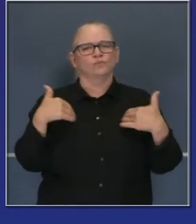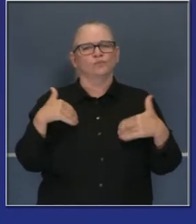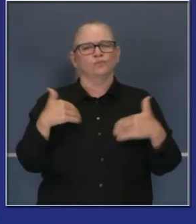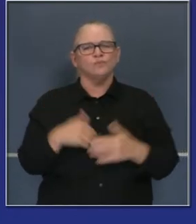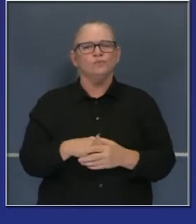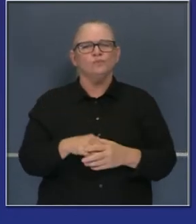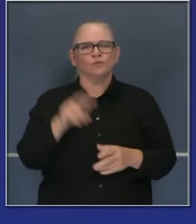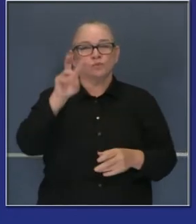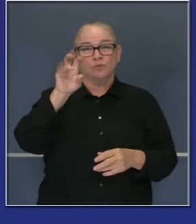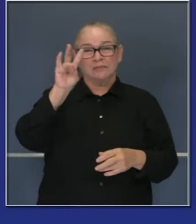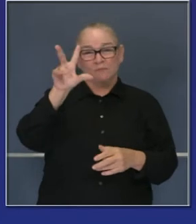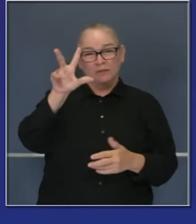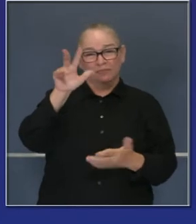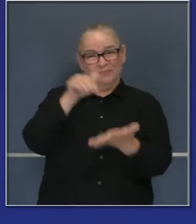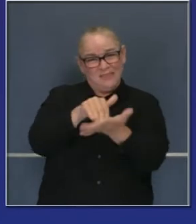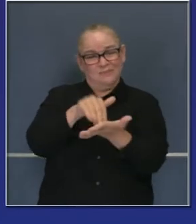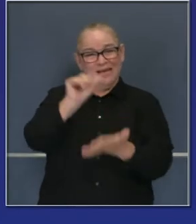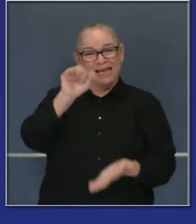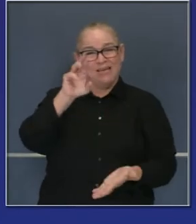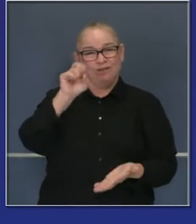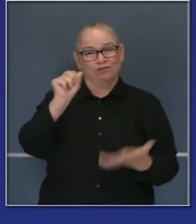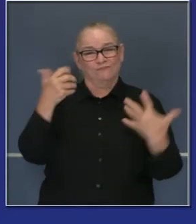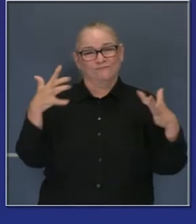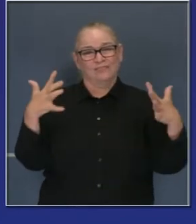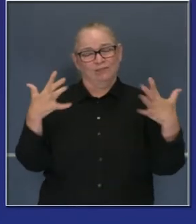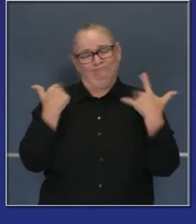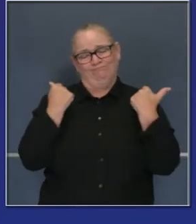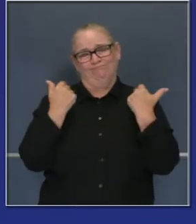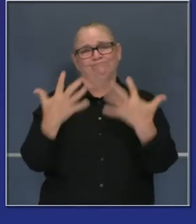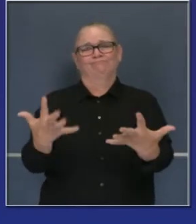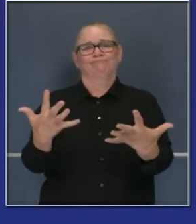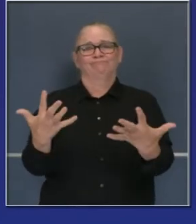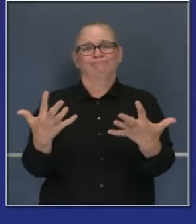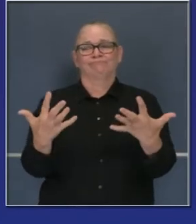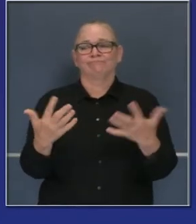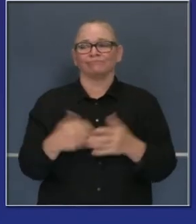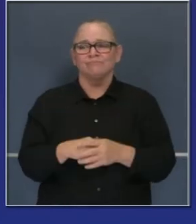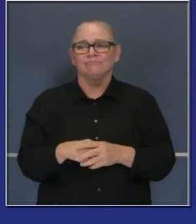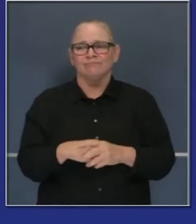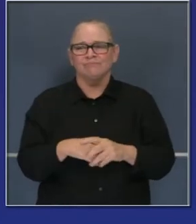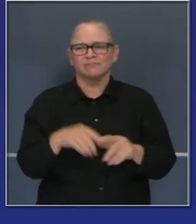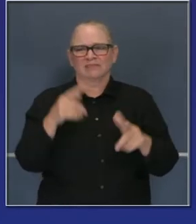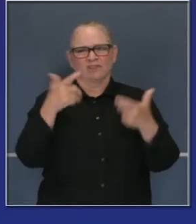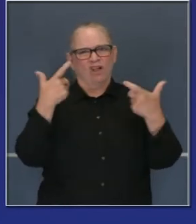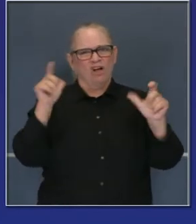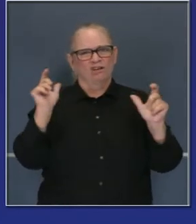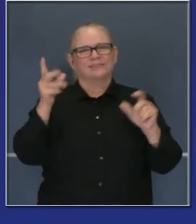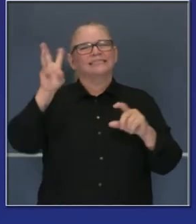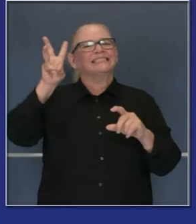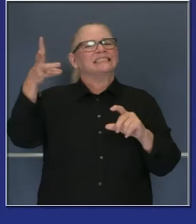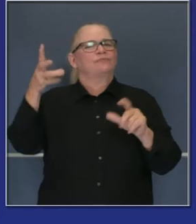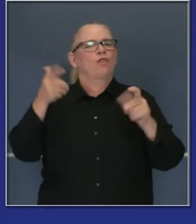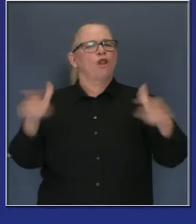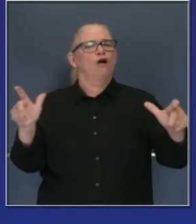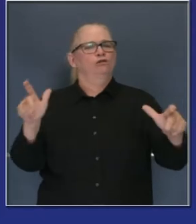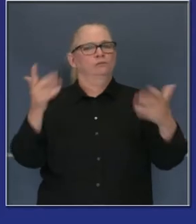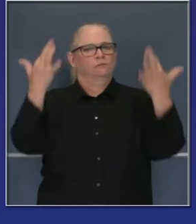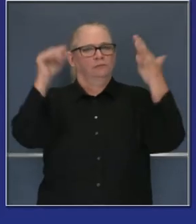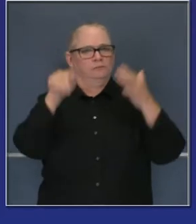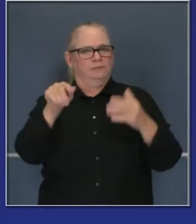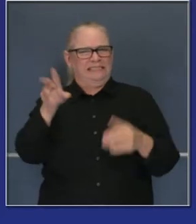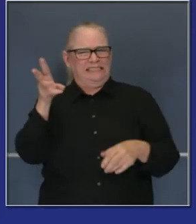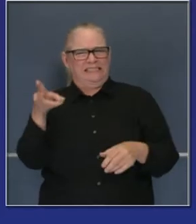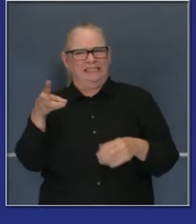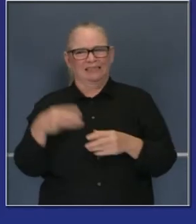número son 273 mil acres quemados que sustancial representa los seis incendios